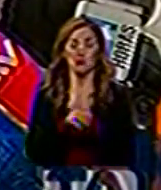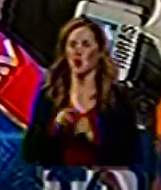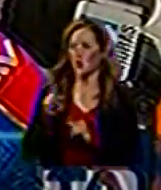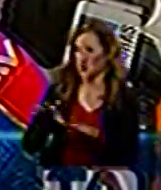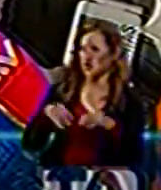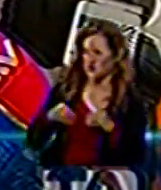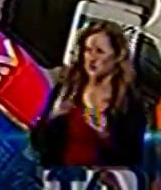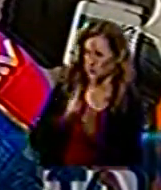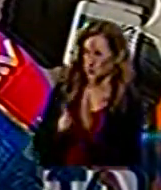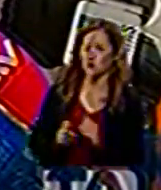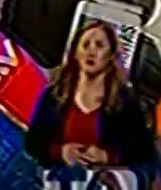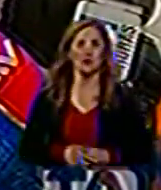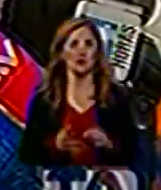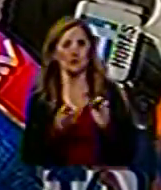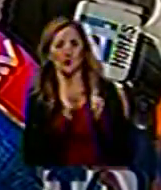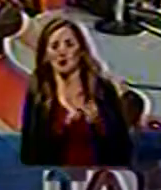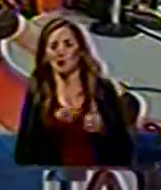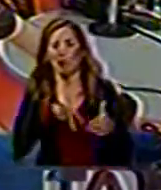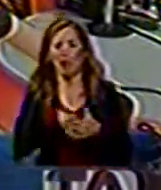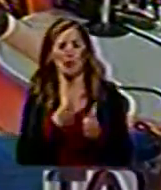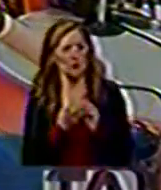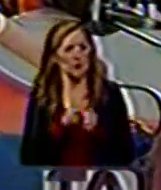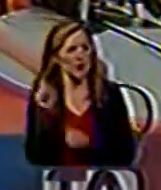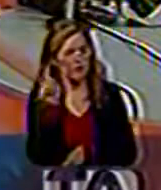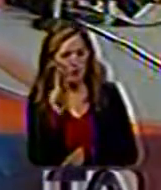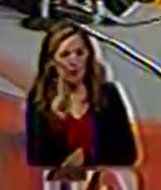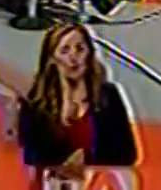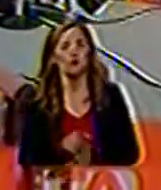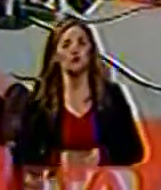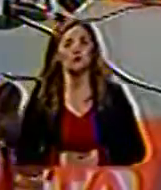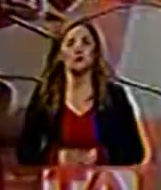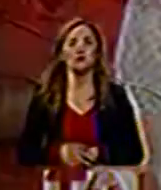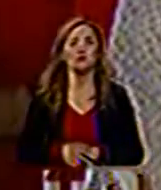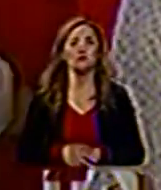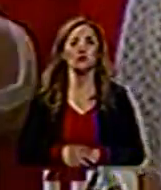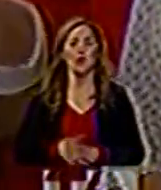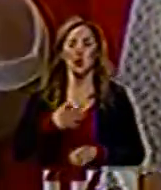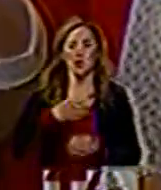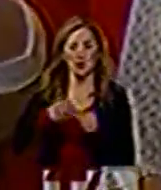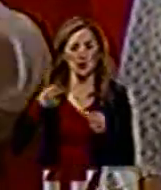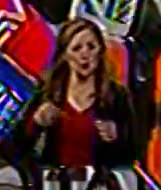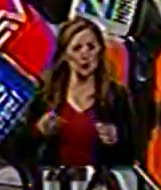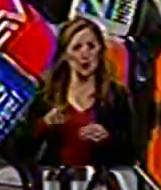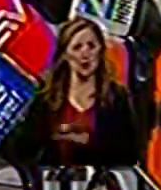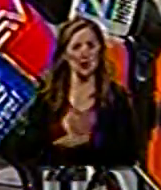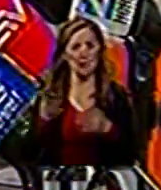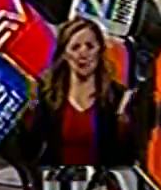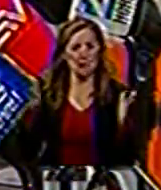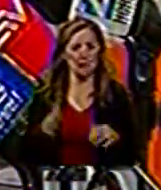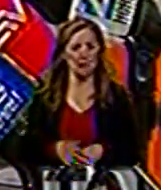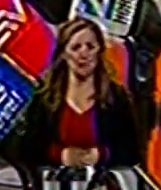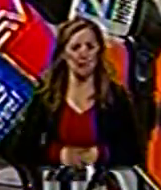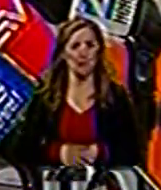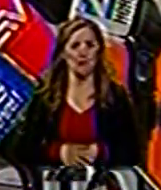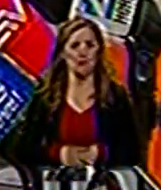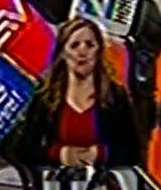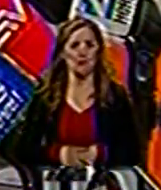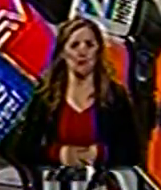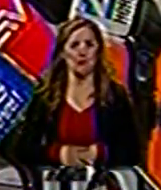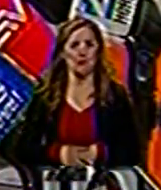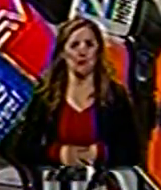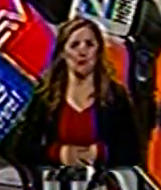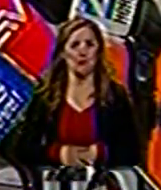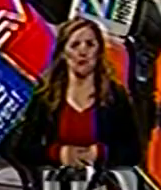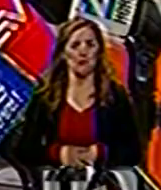no son depósitos? Pero si ese no es el inconveniente. Y dijo a su vez que no habían motivos para renunciar a su cargo. Yo creo que no hay condiciones para eso,